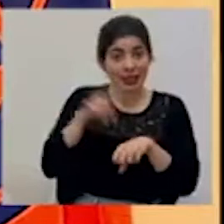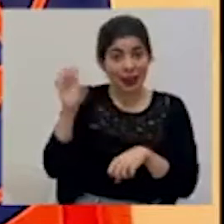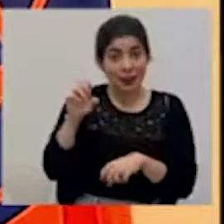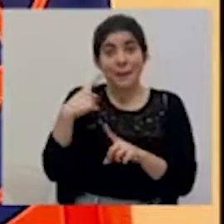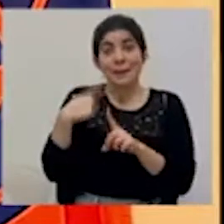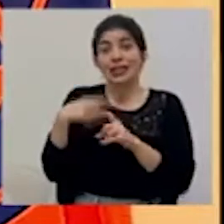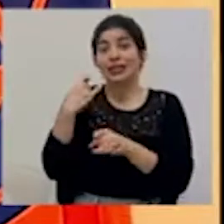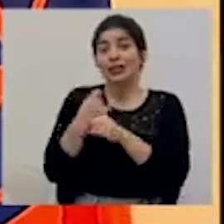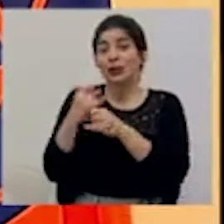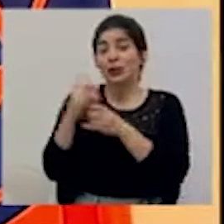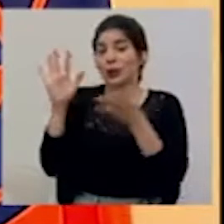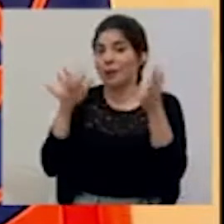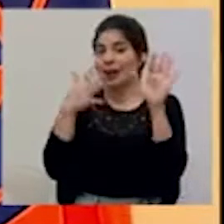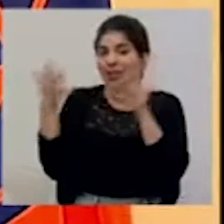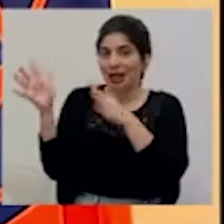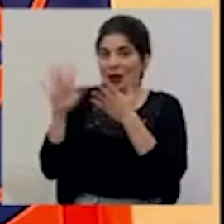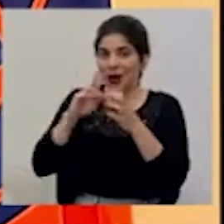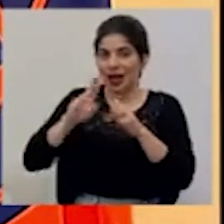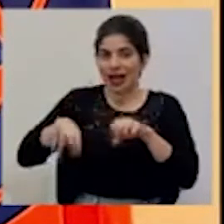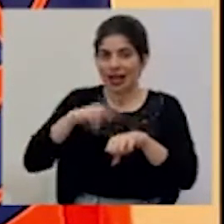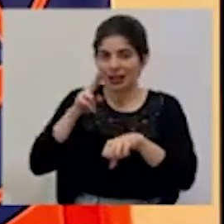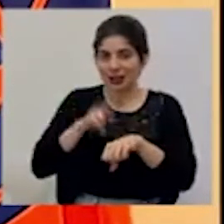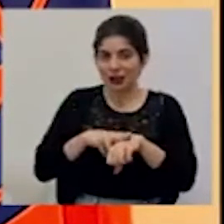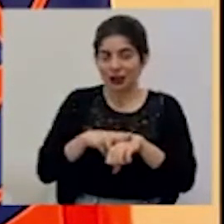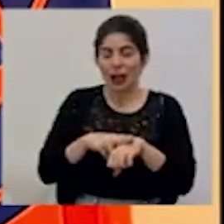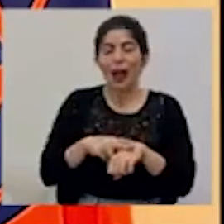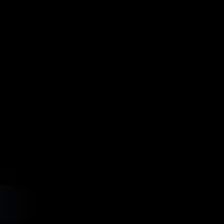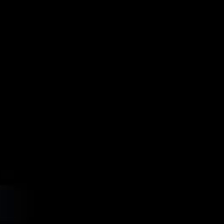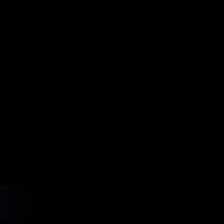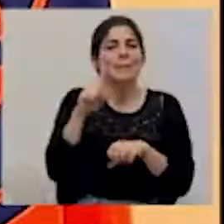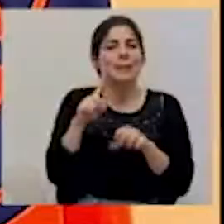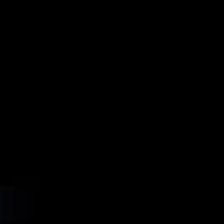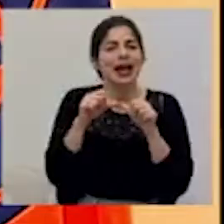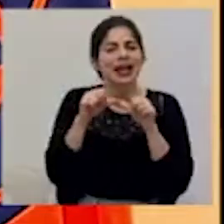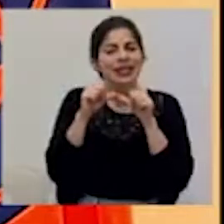del Instituto Meteorológico Nacional, para seguir